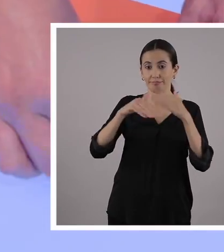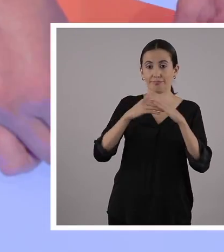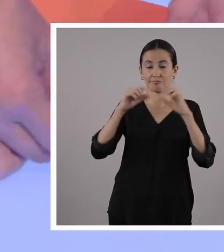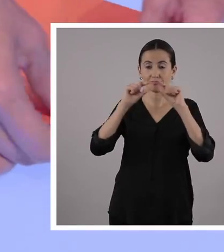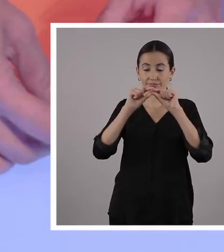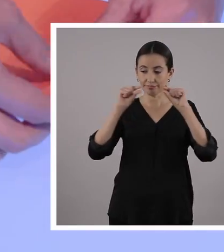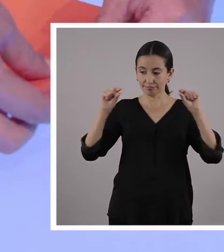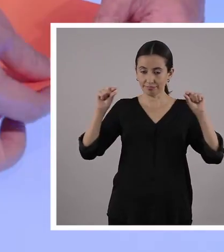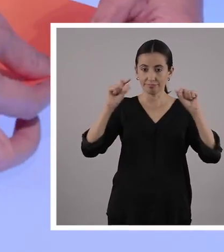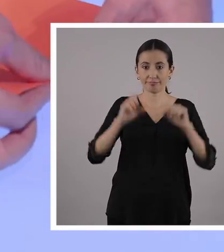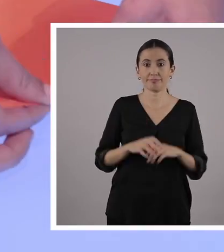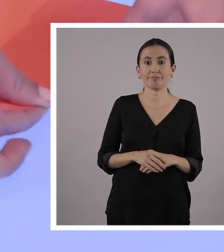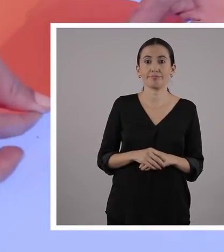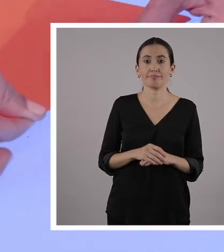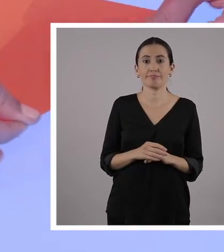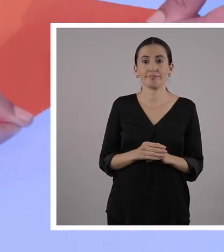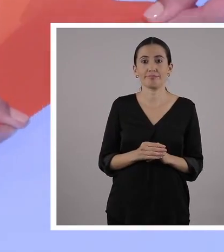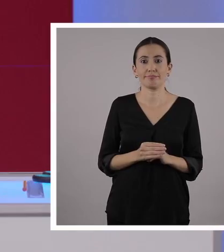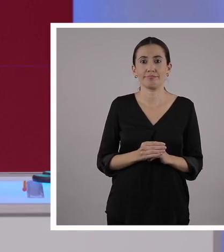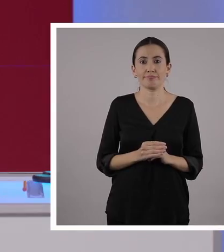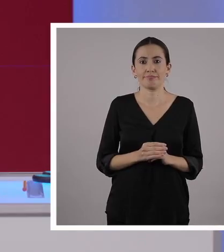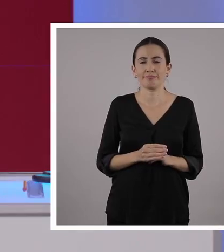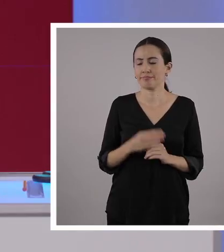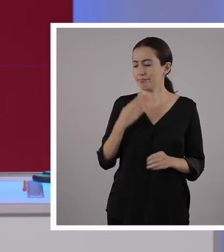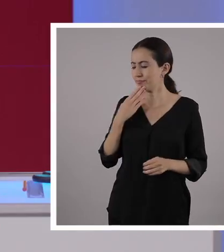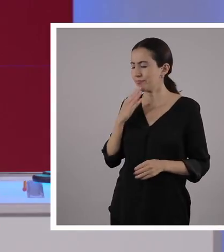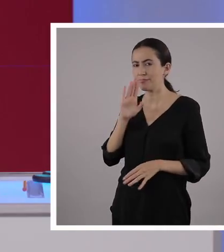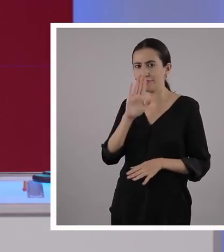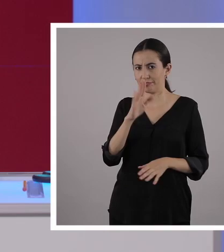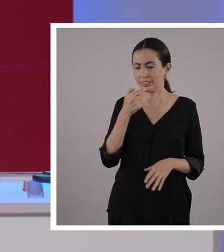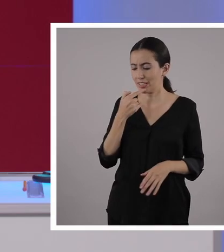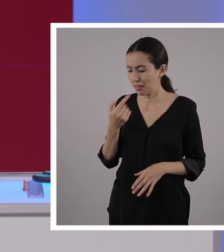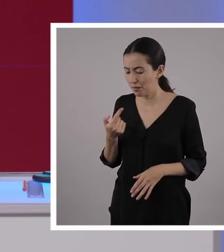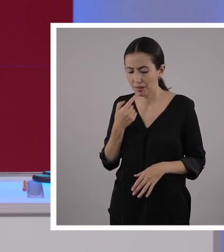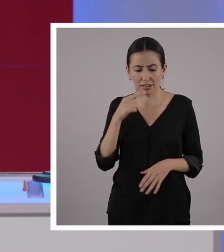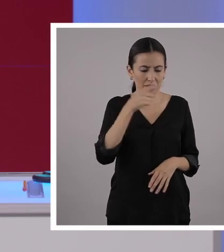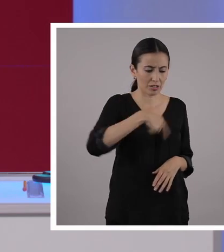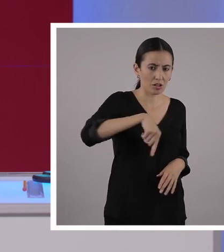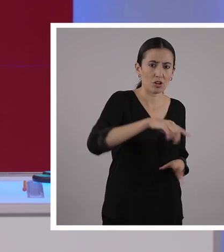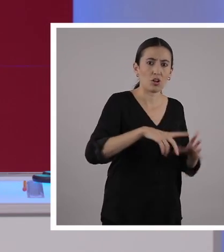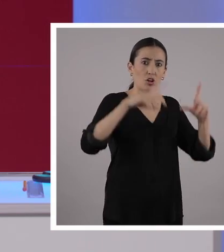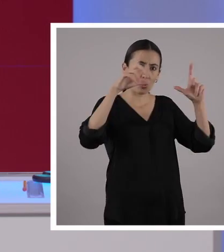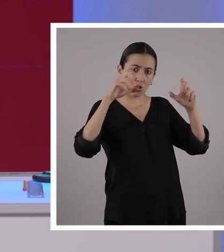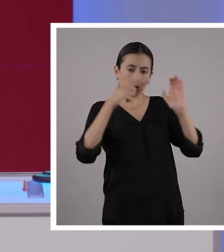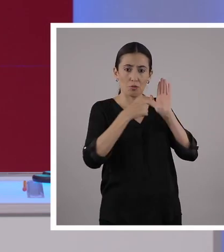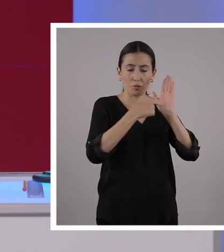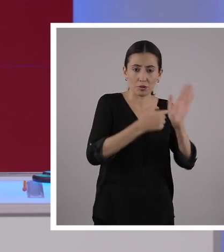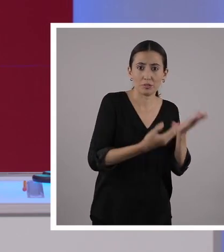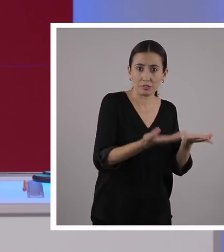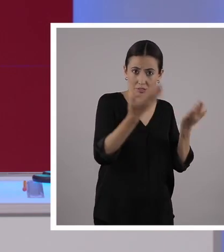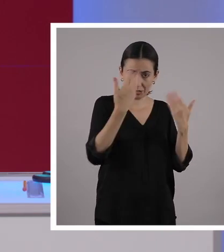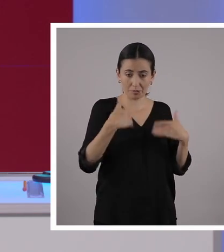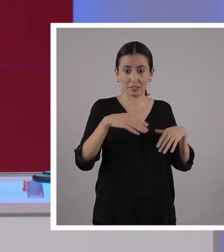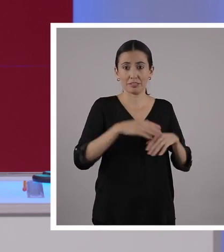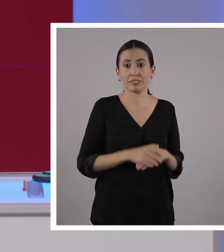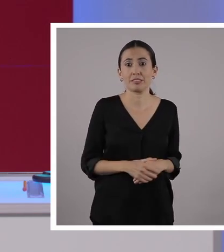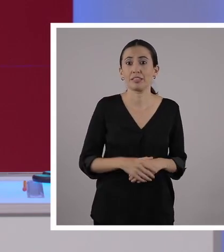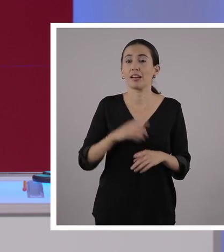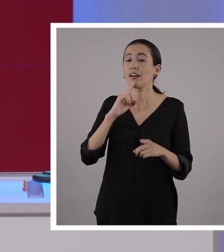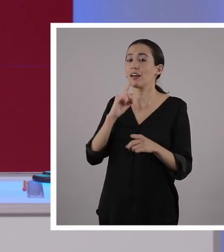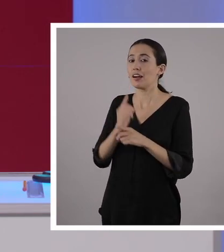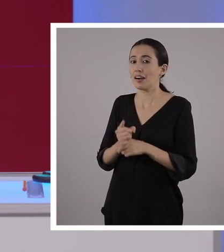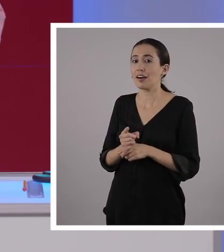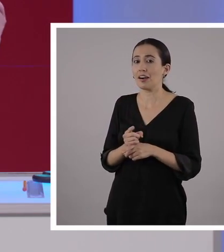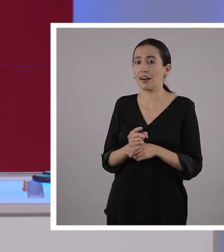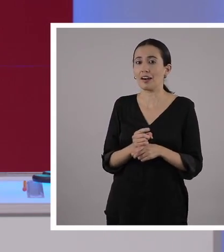en todas las esquinas. Te ayudo. Nelly, pero ¿sabes qué? ¿Qué te parece si mientras tú pegas yo traigo las imágenes que nos van a servir para ser nuestro